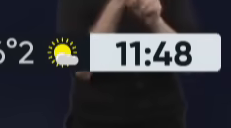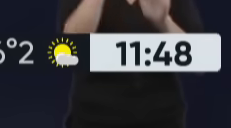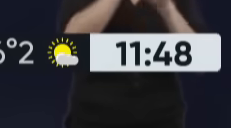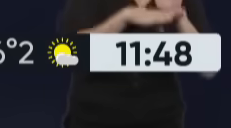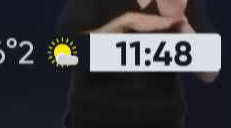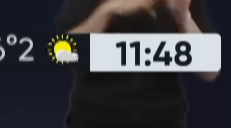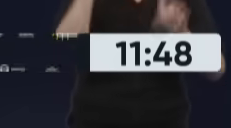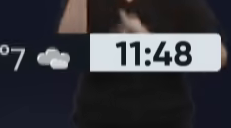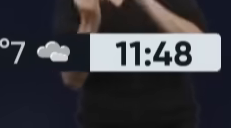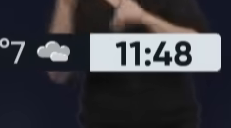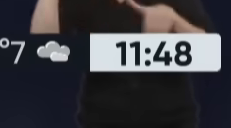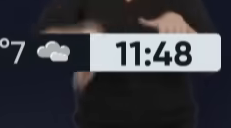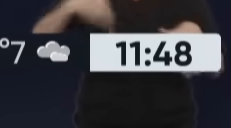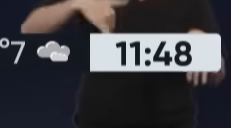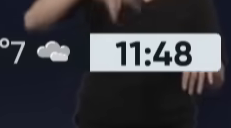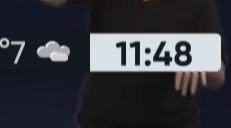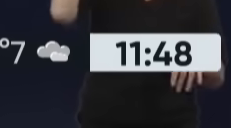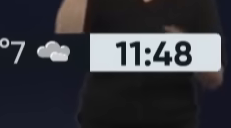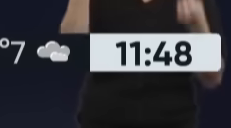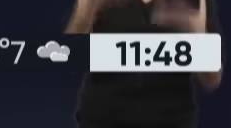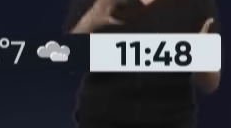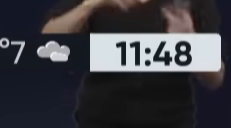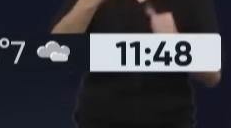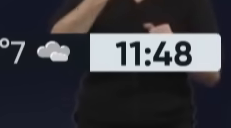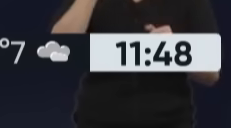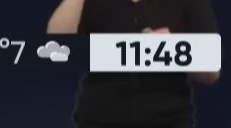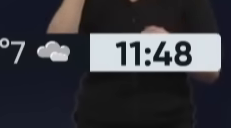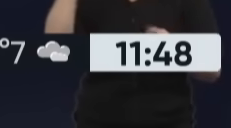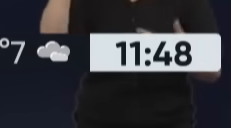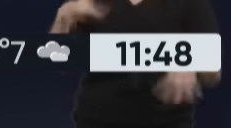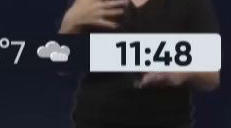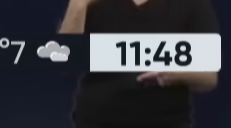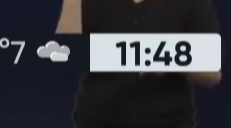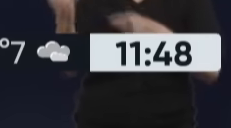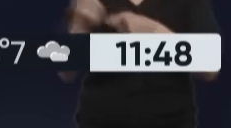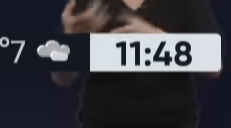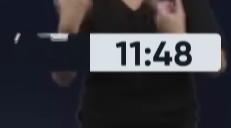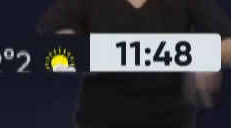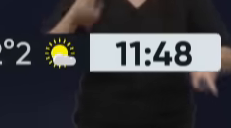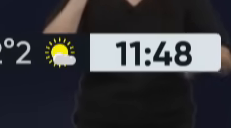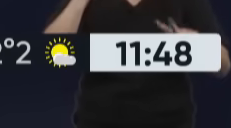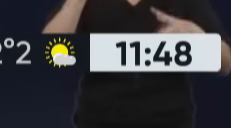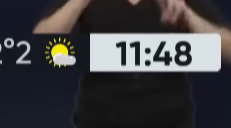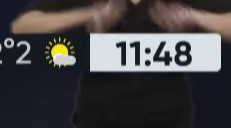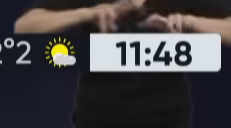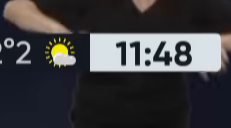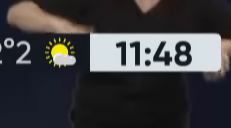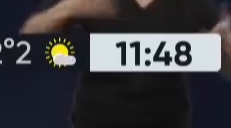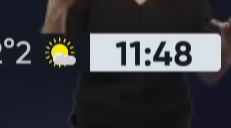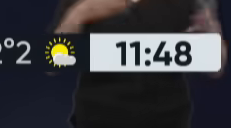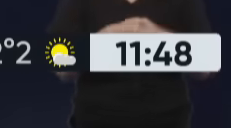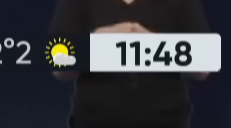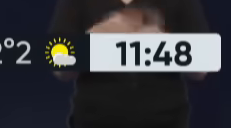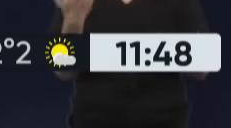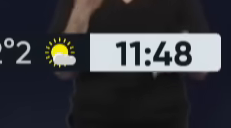país. Es un plan secreto porque precisamente de él pende la seguridad